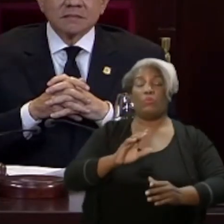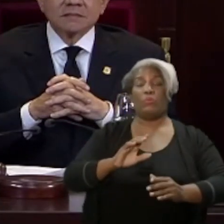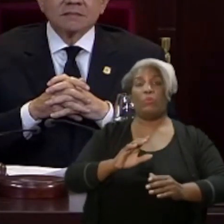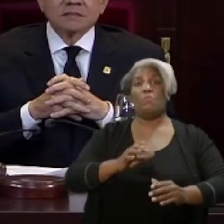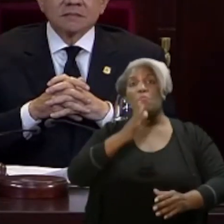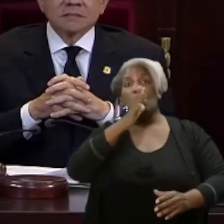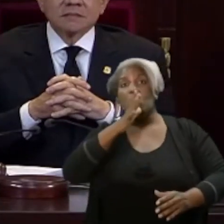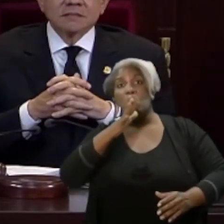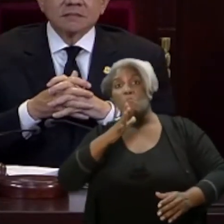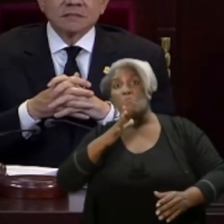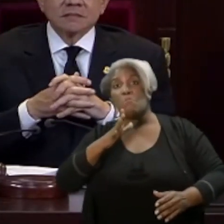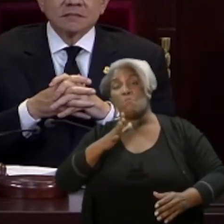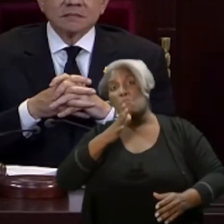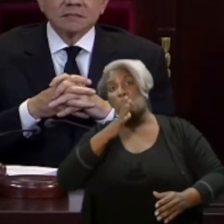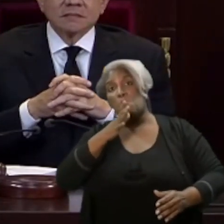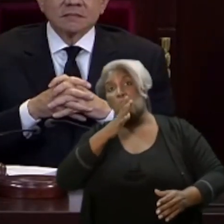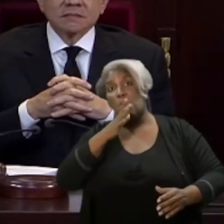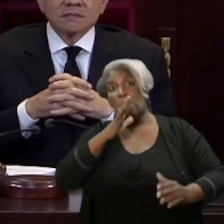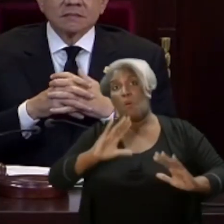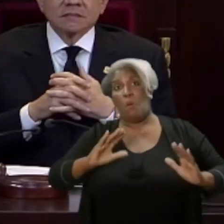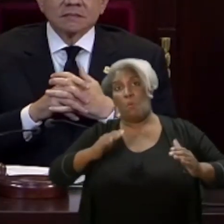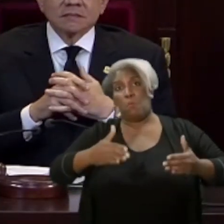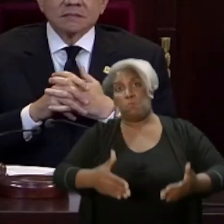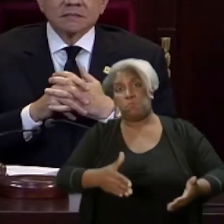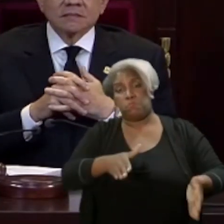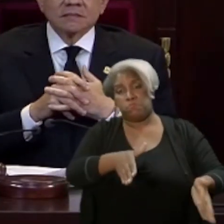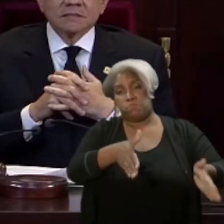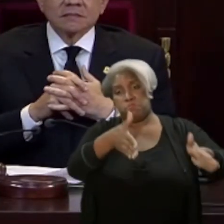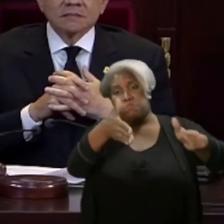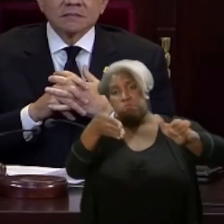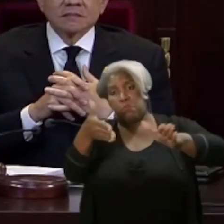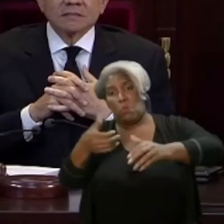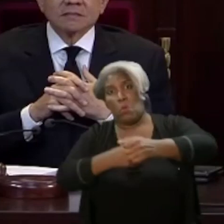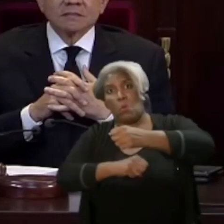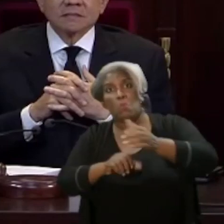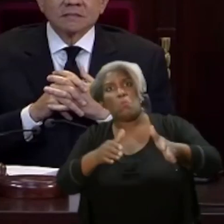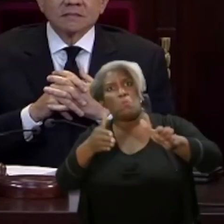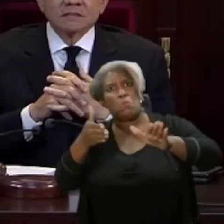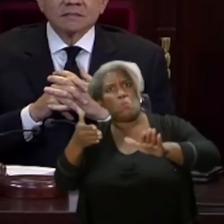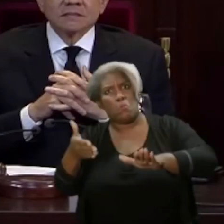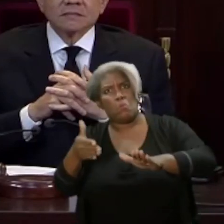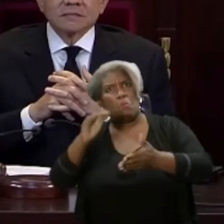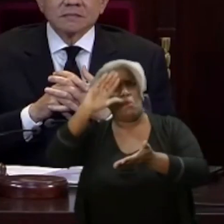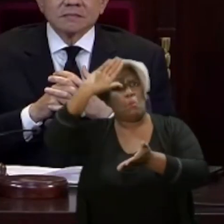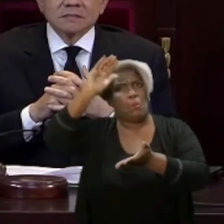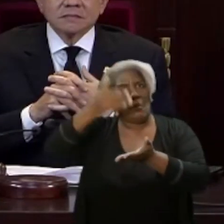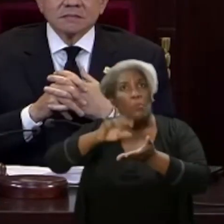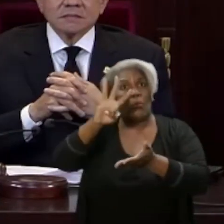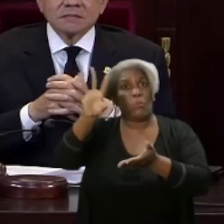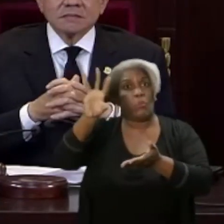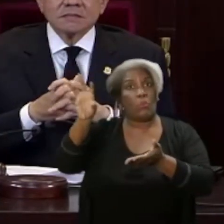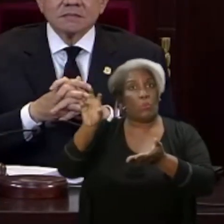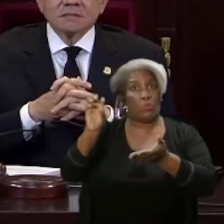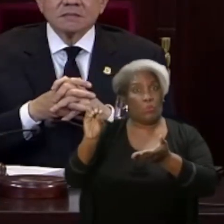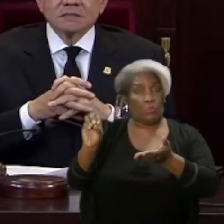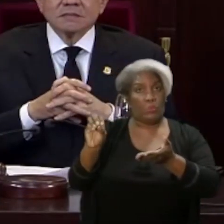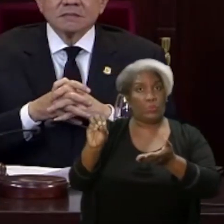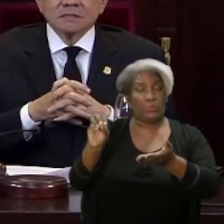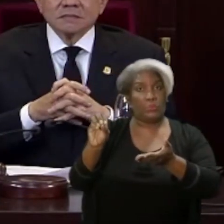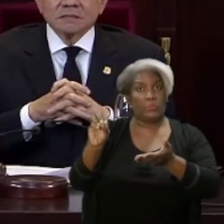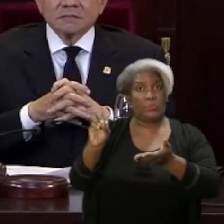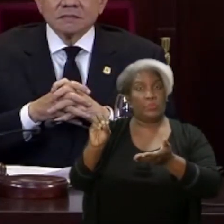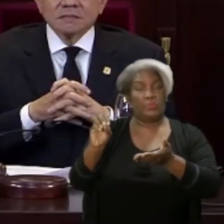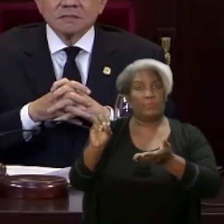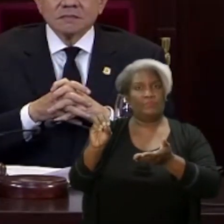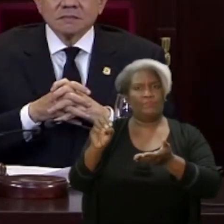materna en la red pública de hospitales, que ha bajado más del 40% en relación al